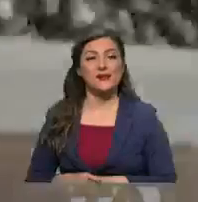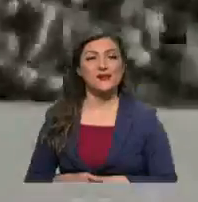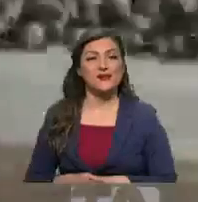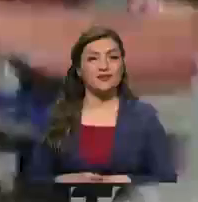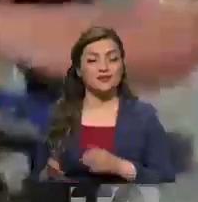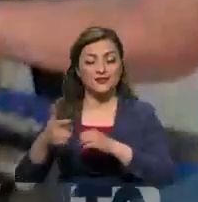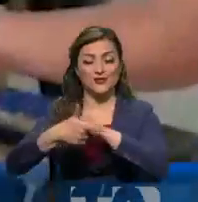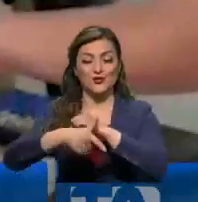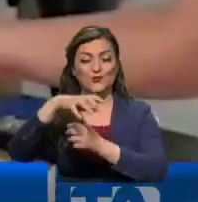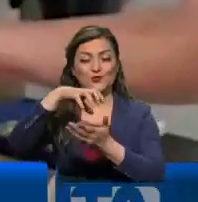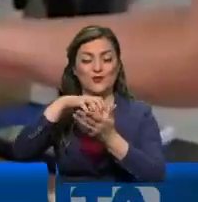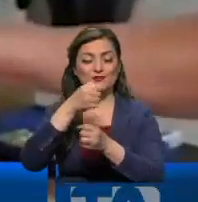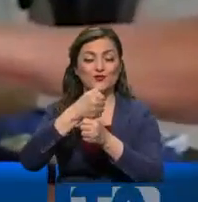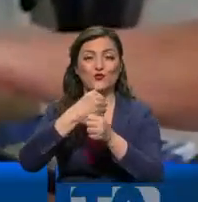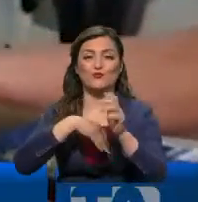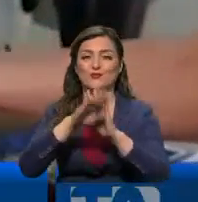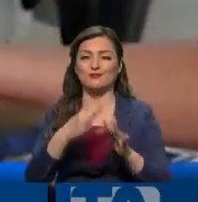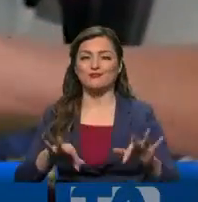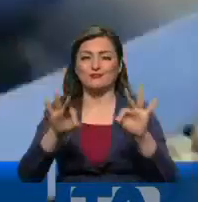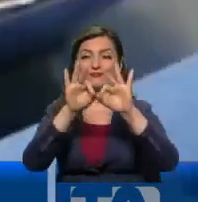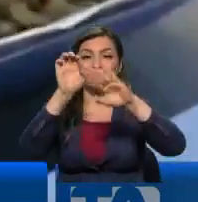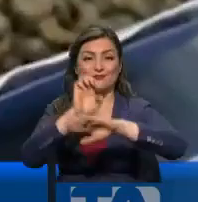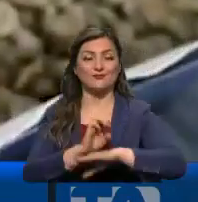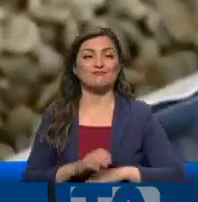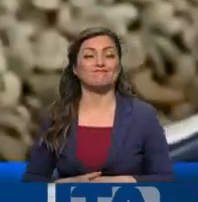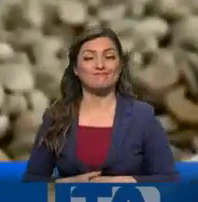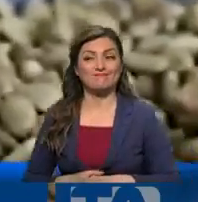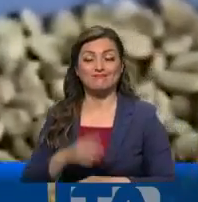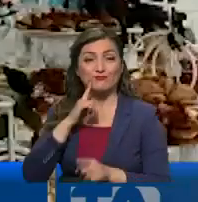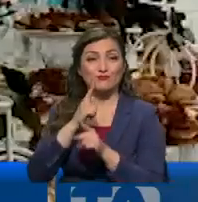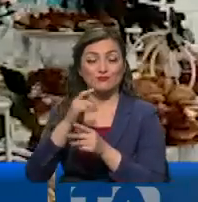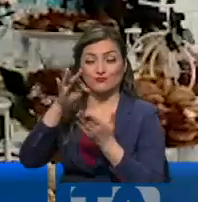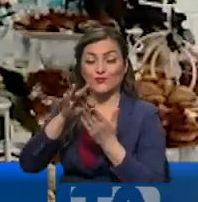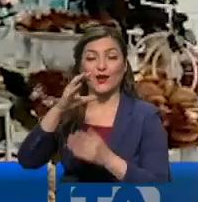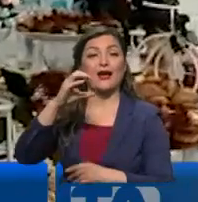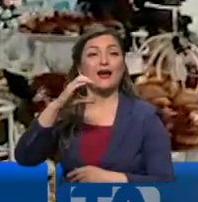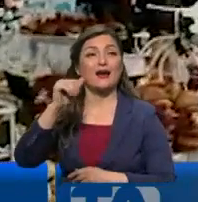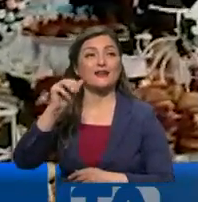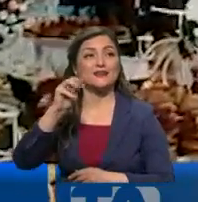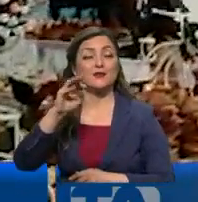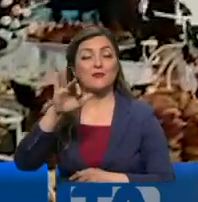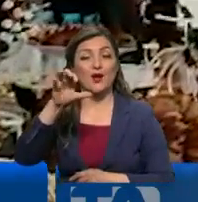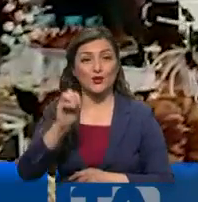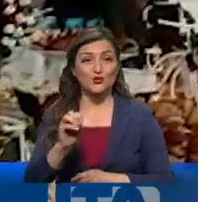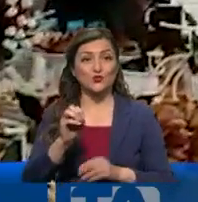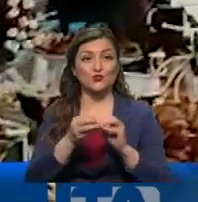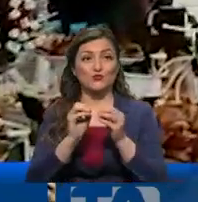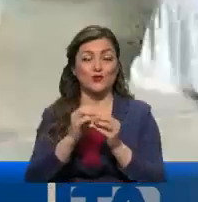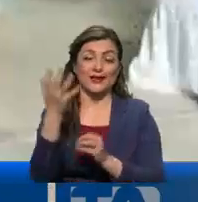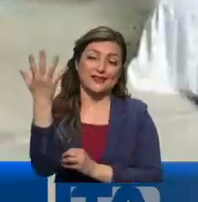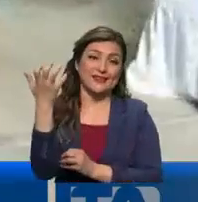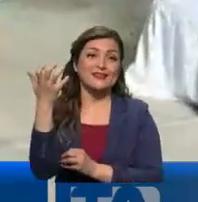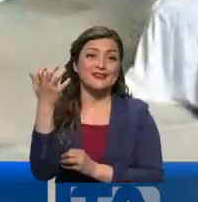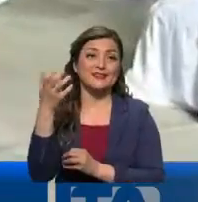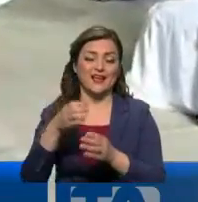Loja es una de las provincias cafetaleras más importantes del país. Es por ello que en el Cantón Catamayo se realizó el lanzamiento de la 15ª edición de la